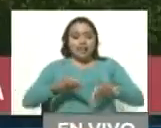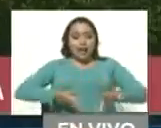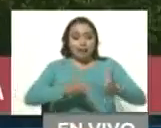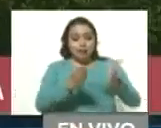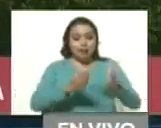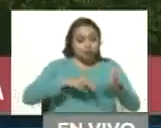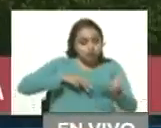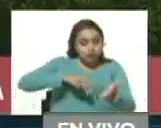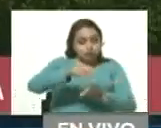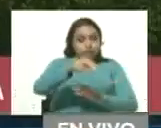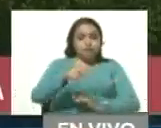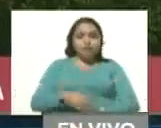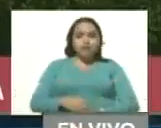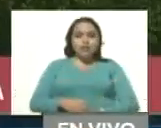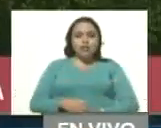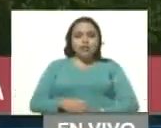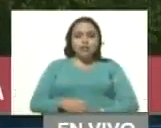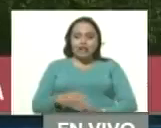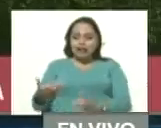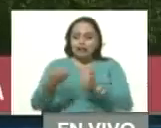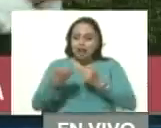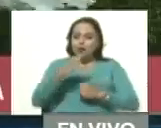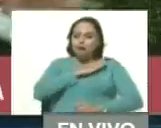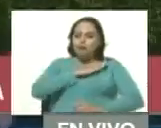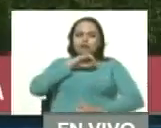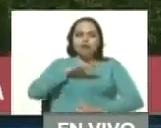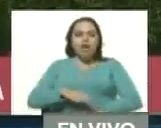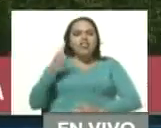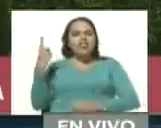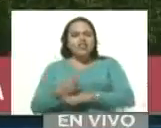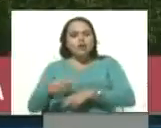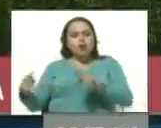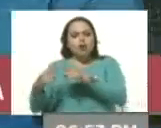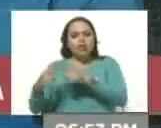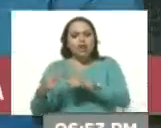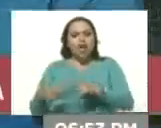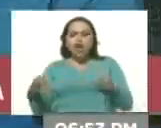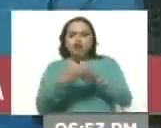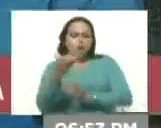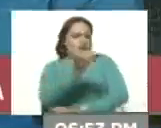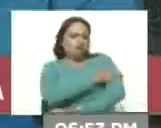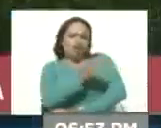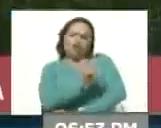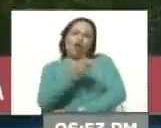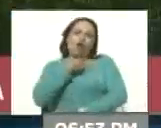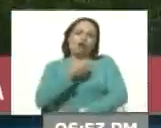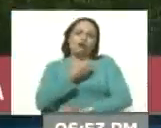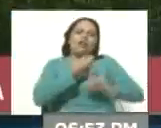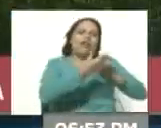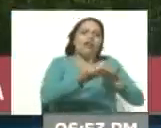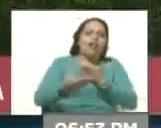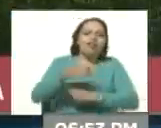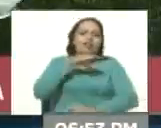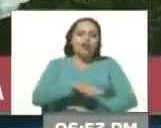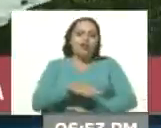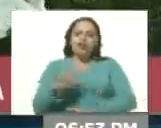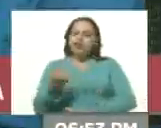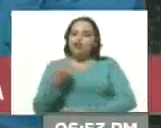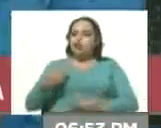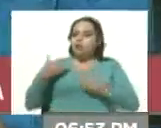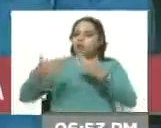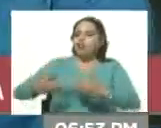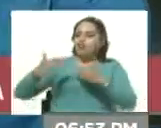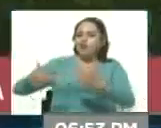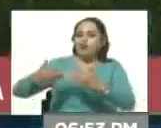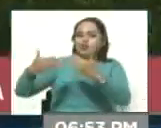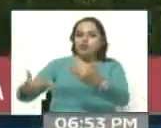los dueños de nuestro propio destino tenemos que conocer la historia a la derecha no le gusta que hablemos de historia la de la derecha le gusta la palabra progreso el de la